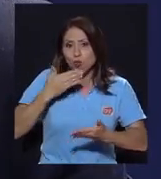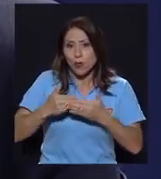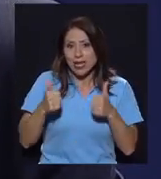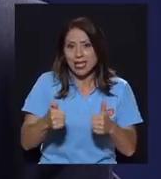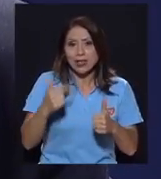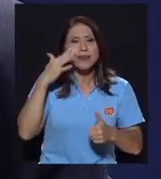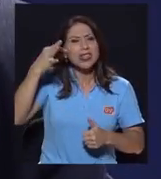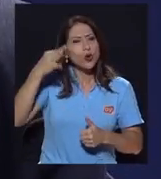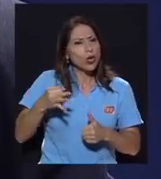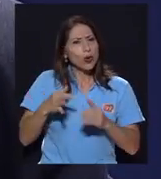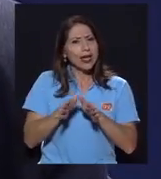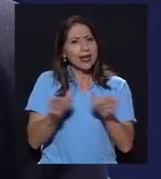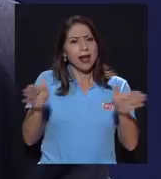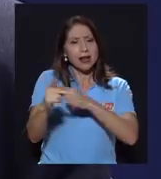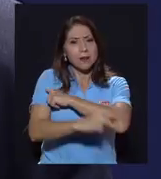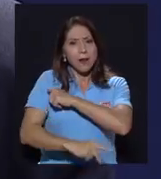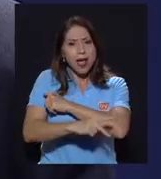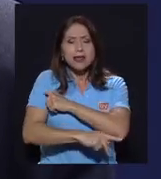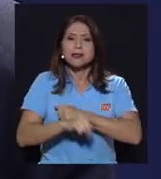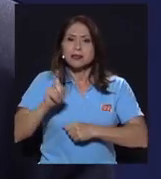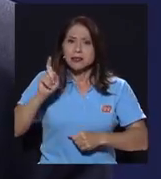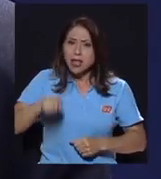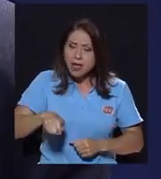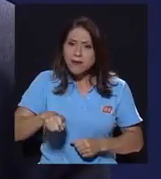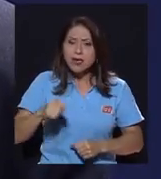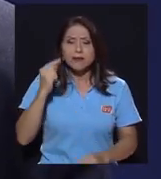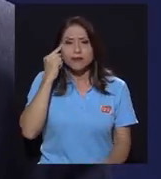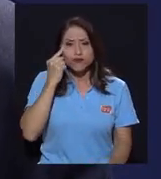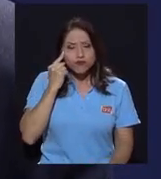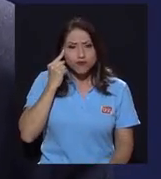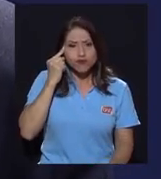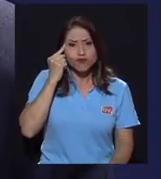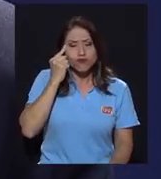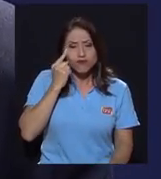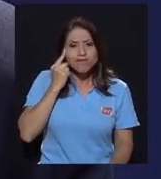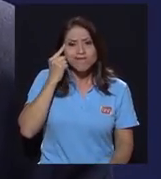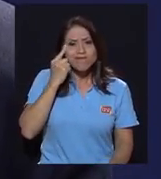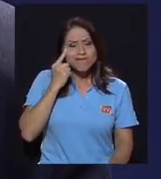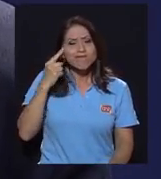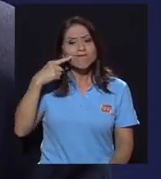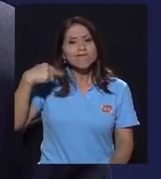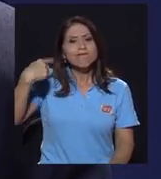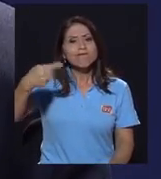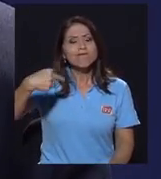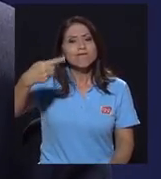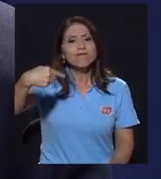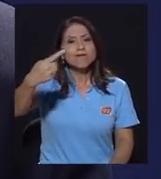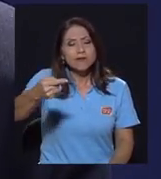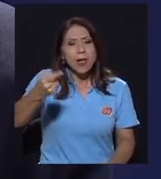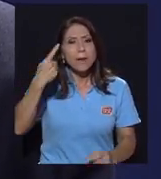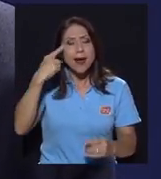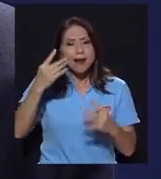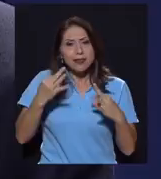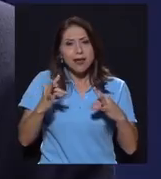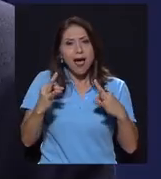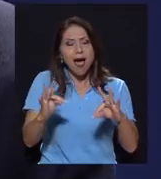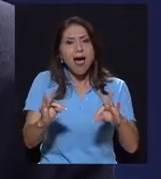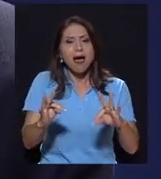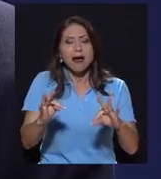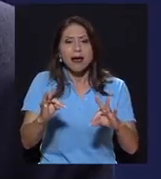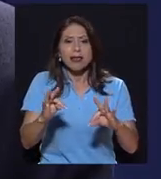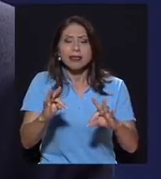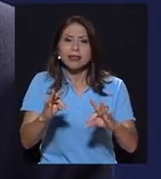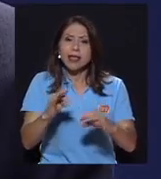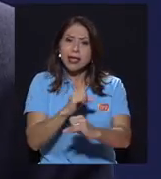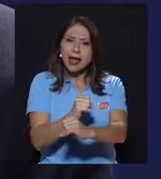general debe y reflexionar hacia adelante para ir tratando de ir garantizando